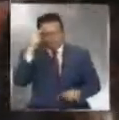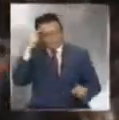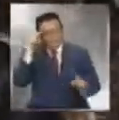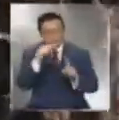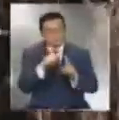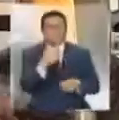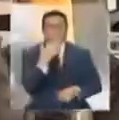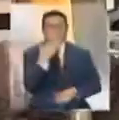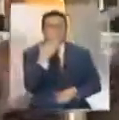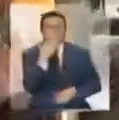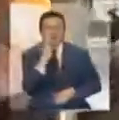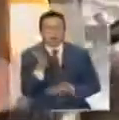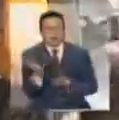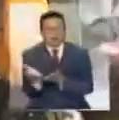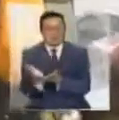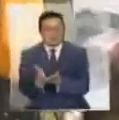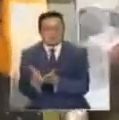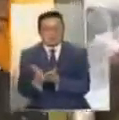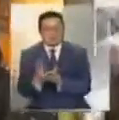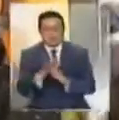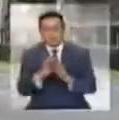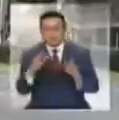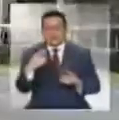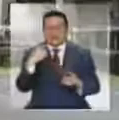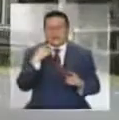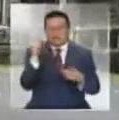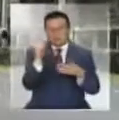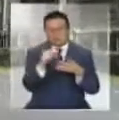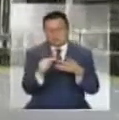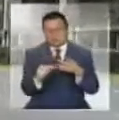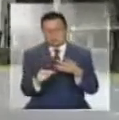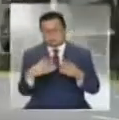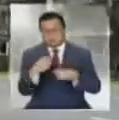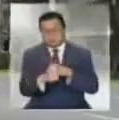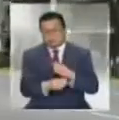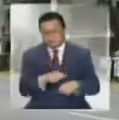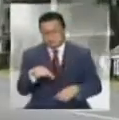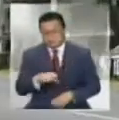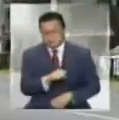manera, mejorar uno de los servicios más cuestionados en la última década en nuestra capital.